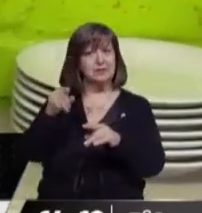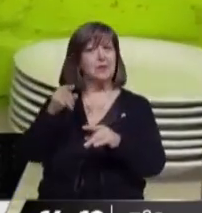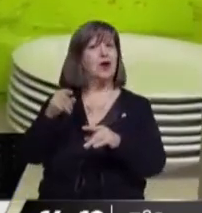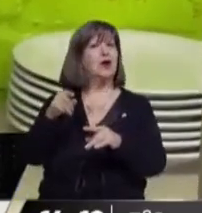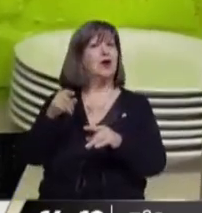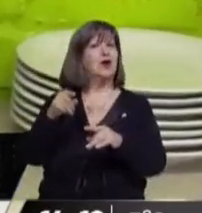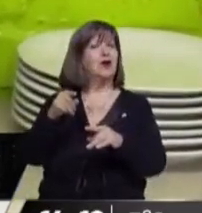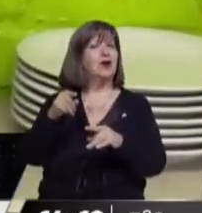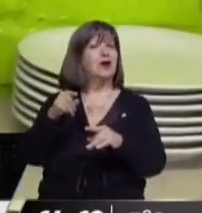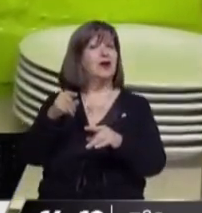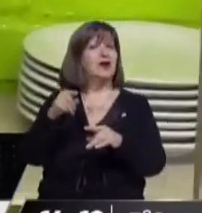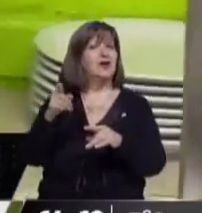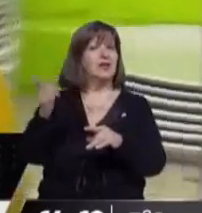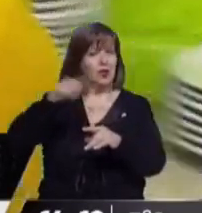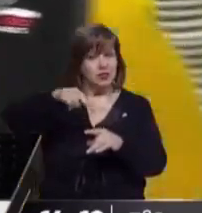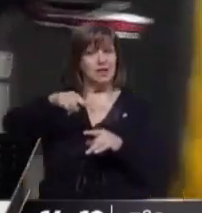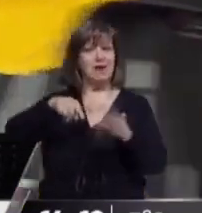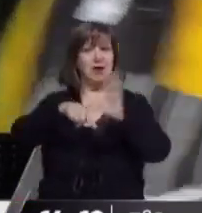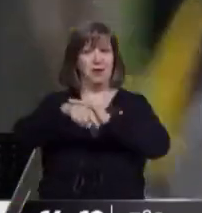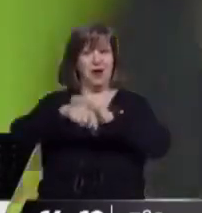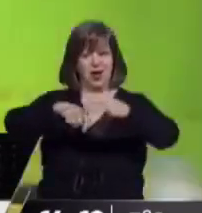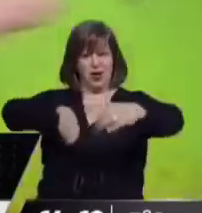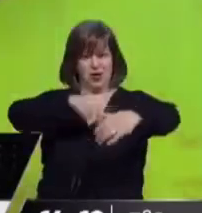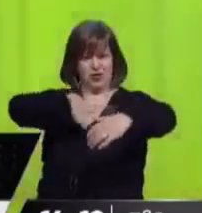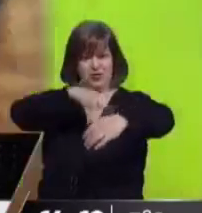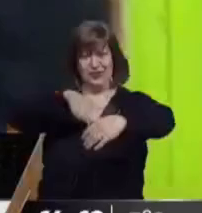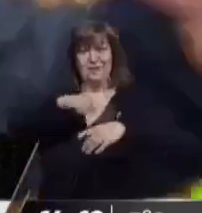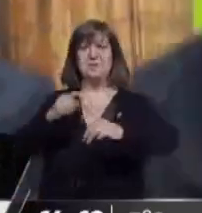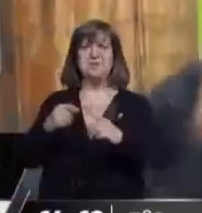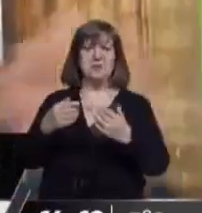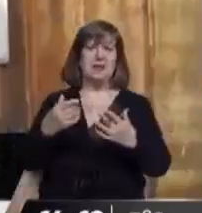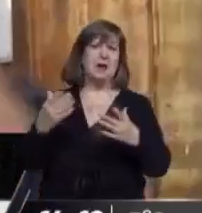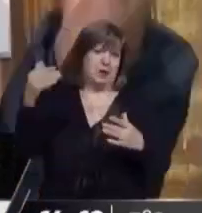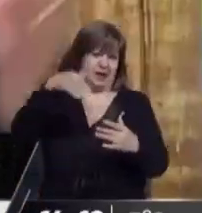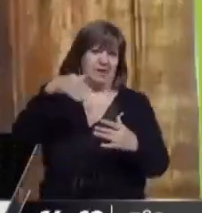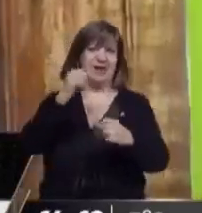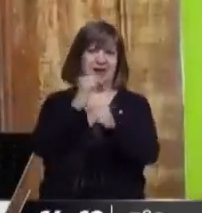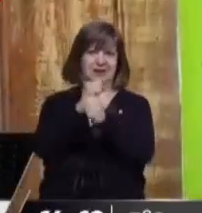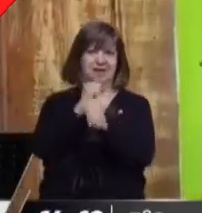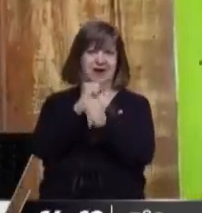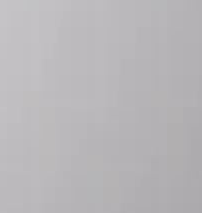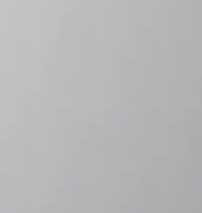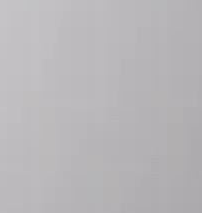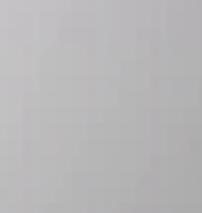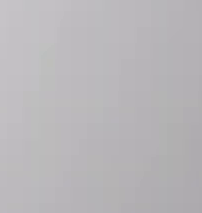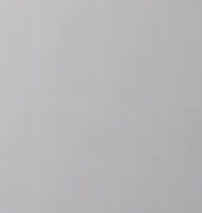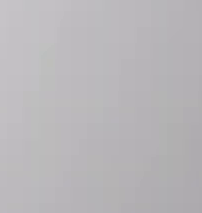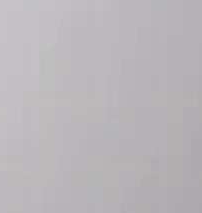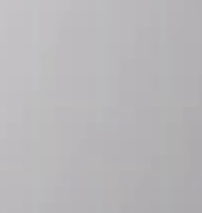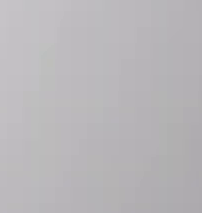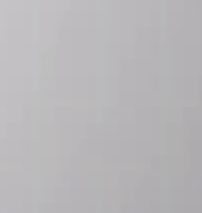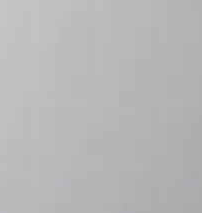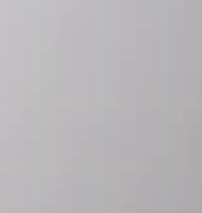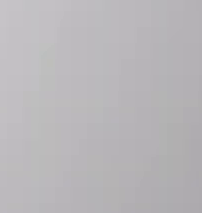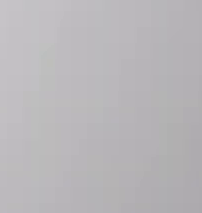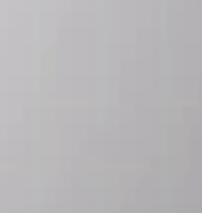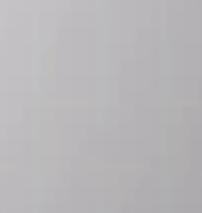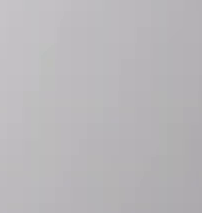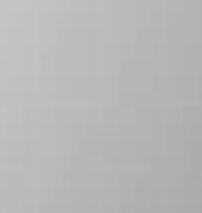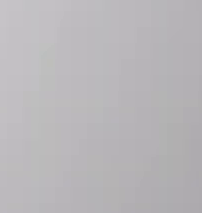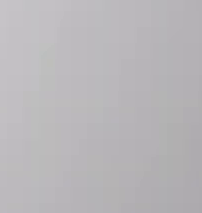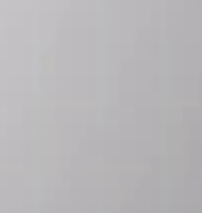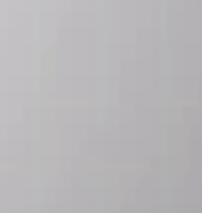subiste hoy Bueno vuelve la cueva a la vida Sube la gente a trabajar y todo vuelve a la normalidad hasta el próximo